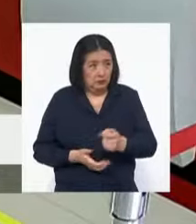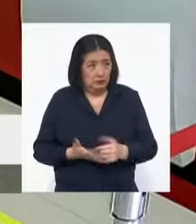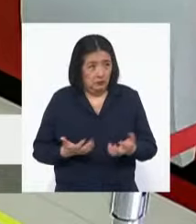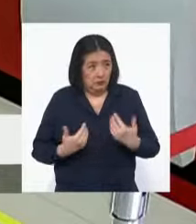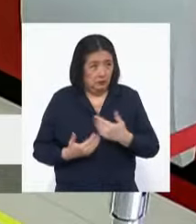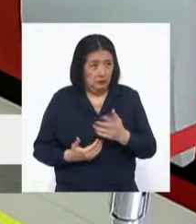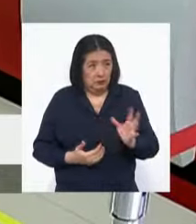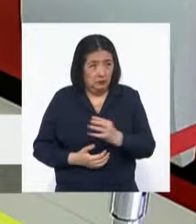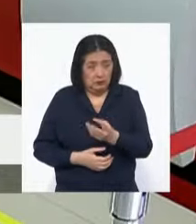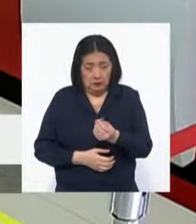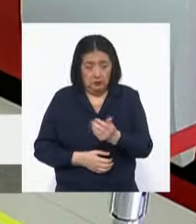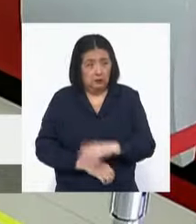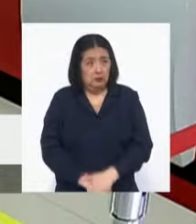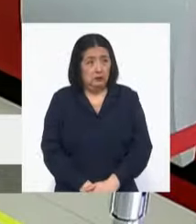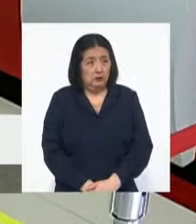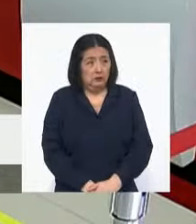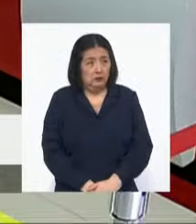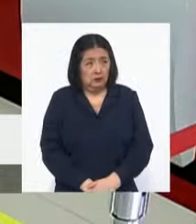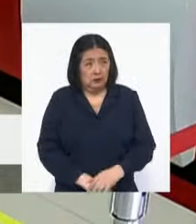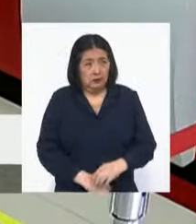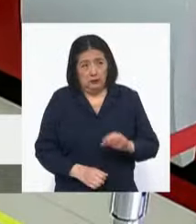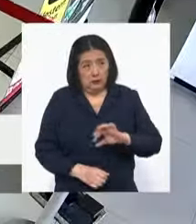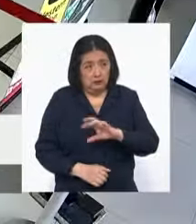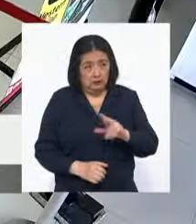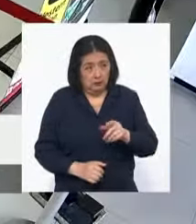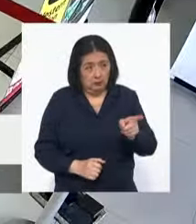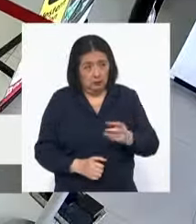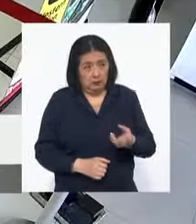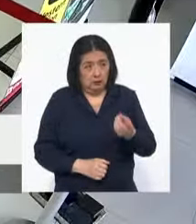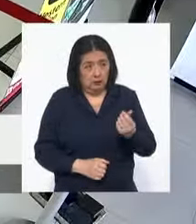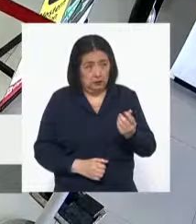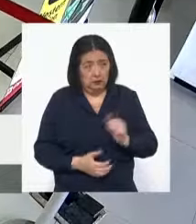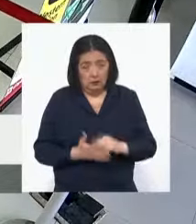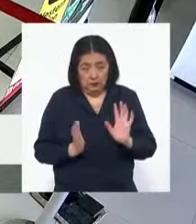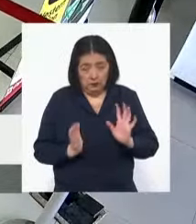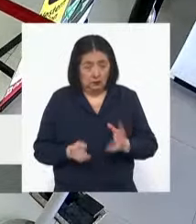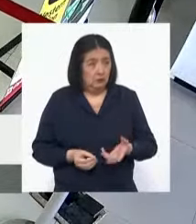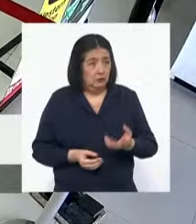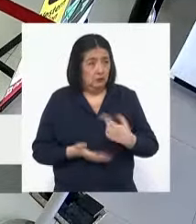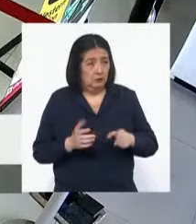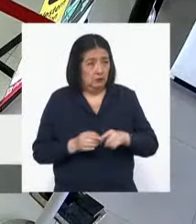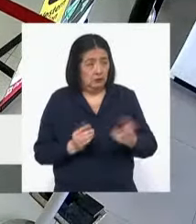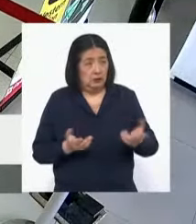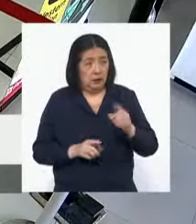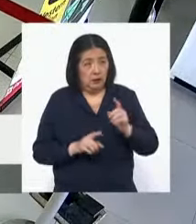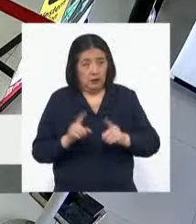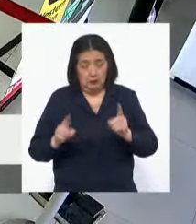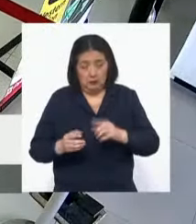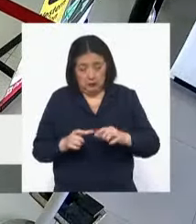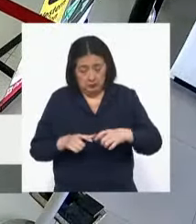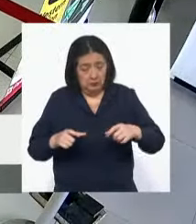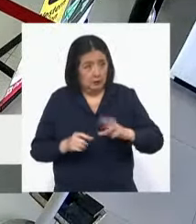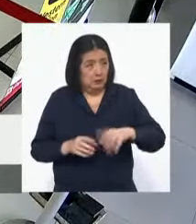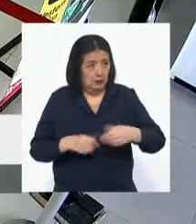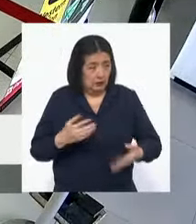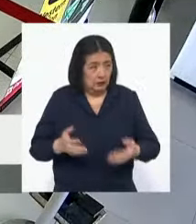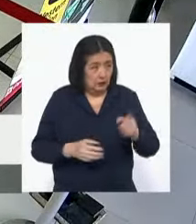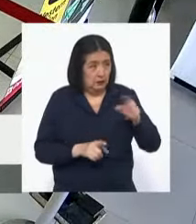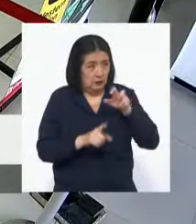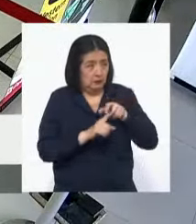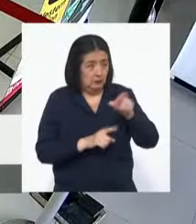encontraba todo el dinero, y finalmente se lleva justamente este dinero en mano, ¿no? Incluso se le cae alguno de estos billetes, pues precisamente es